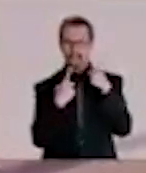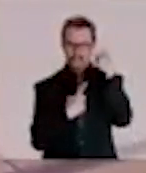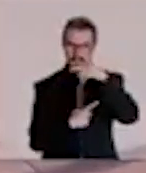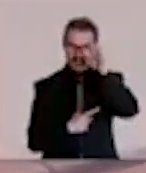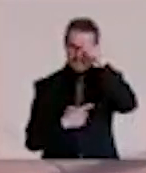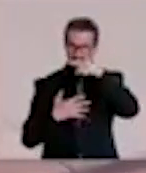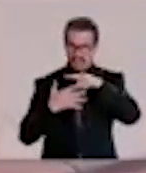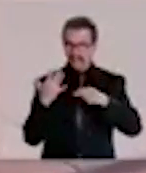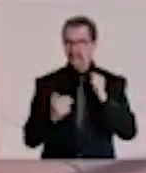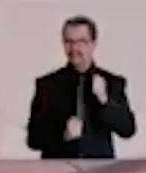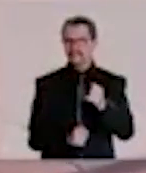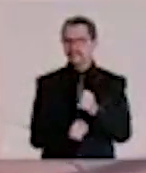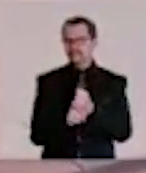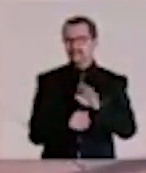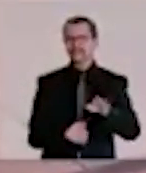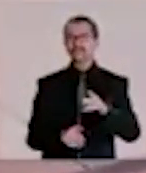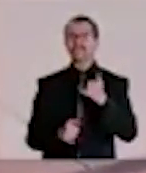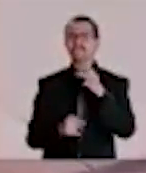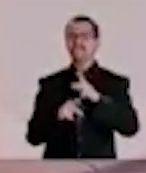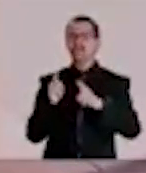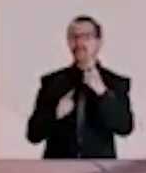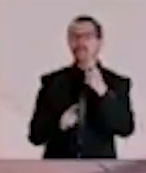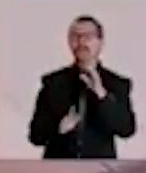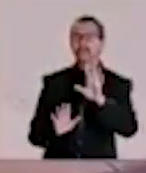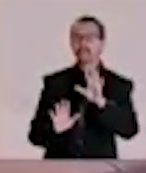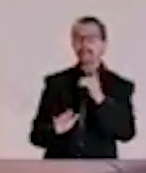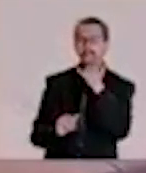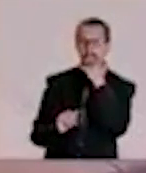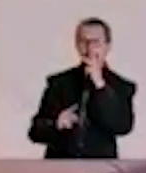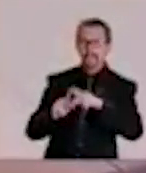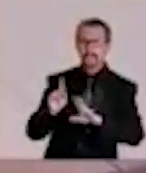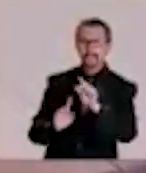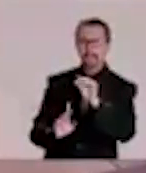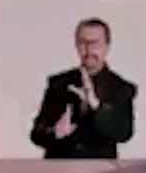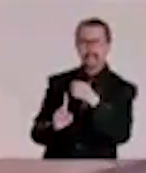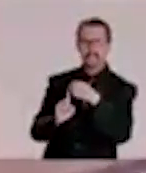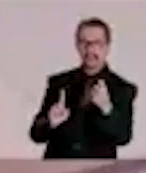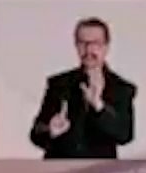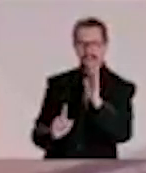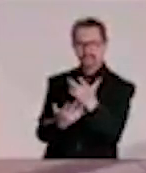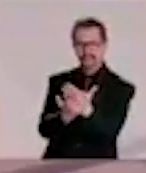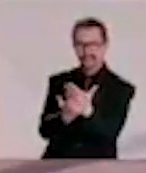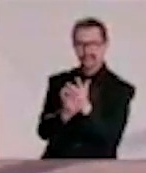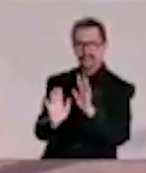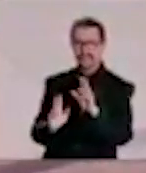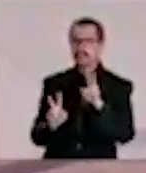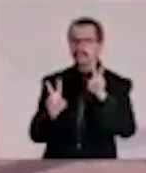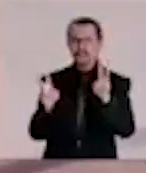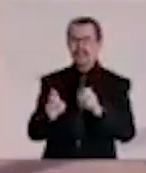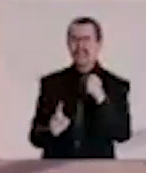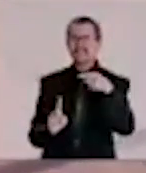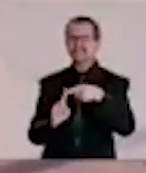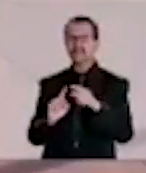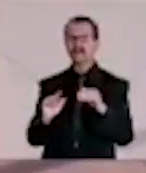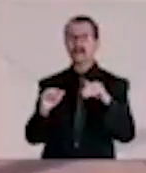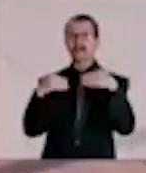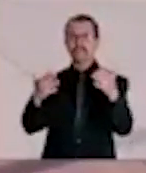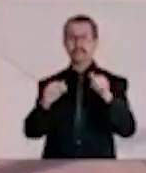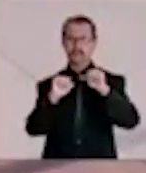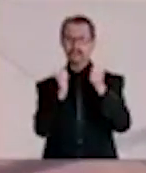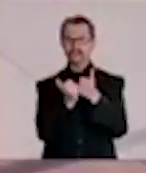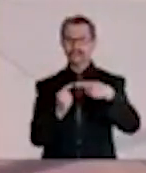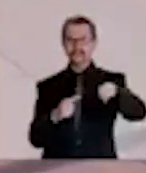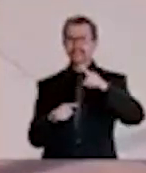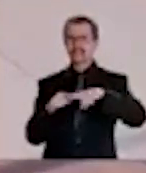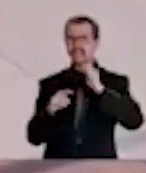republicanos déjame tener la idea del 3 el tipo de temas león que hay que llevar a los organismos multilaterales señaladamente a la comisión interamericana